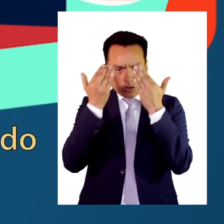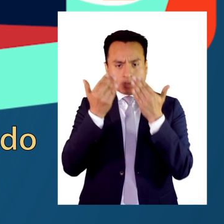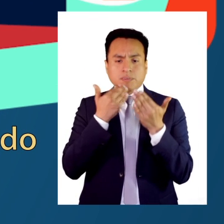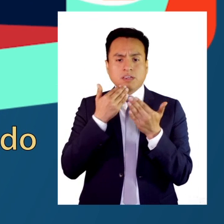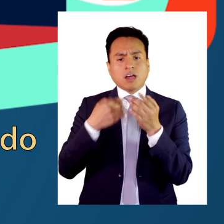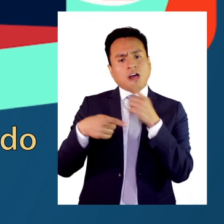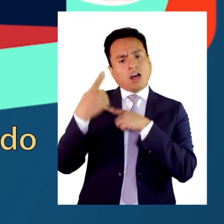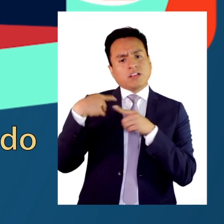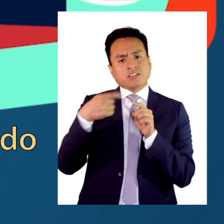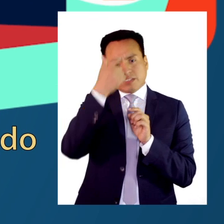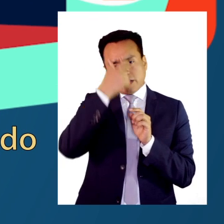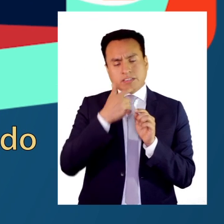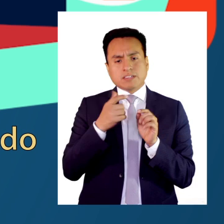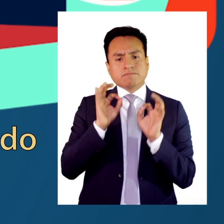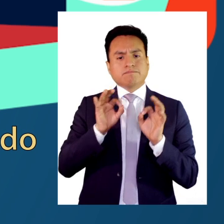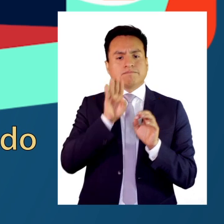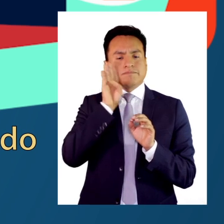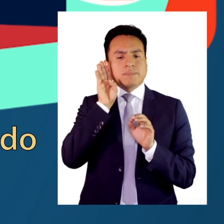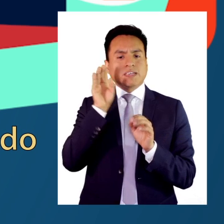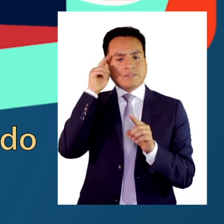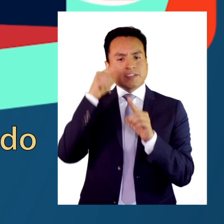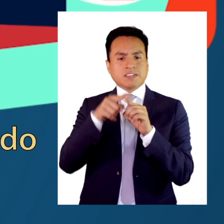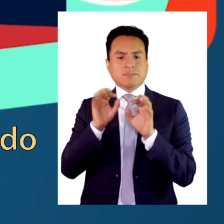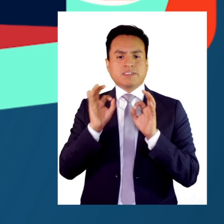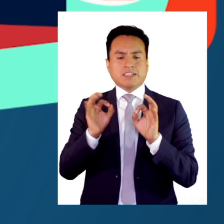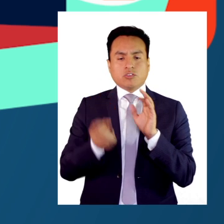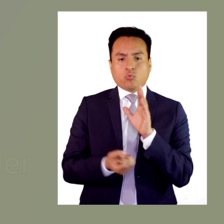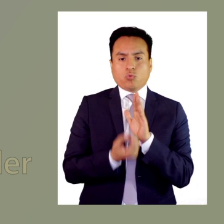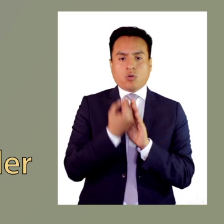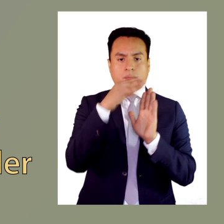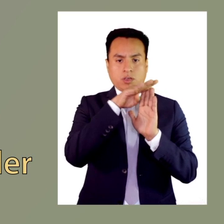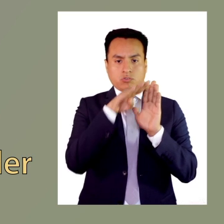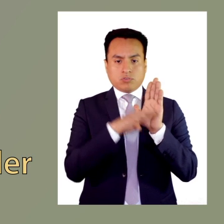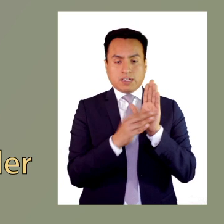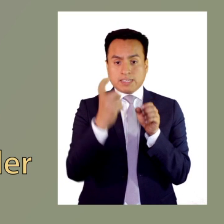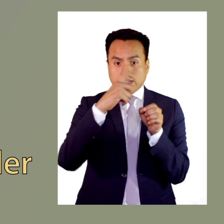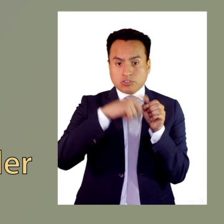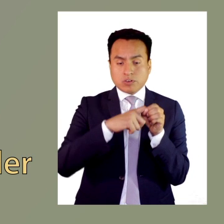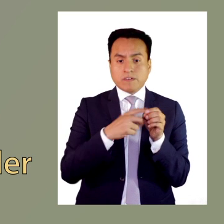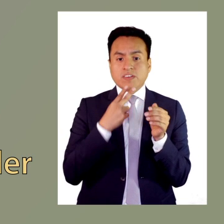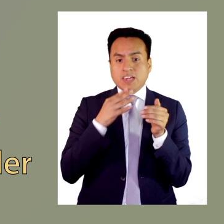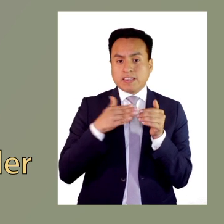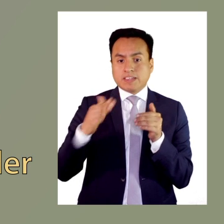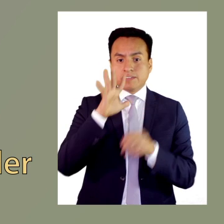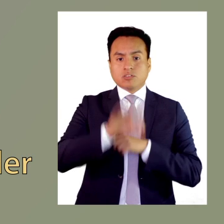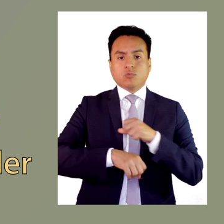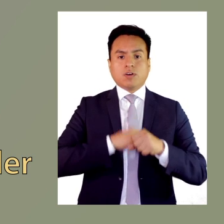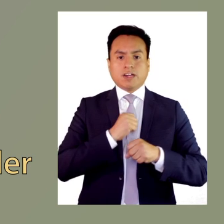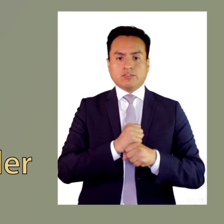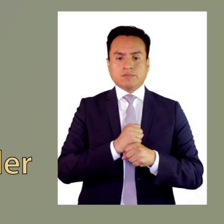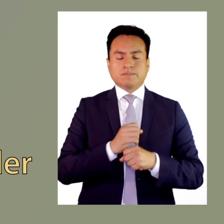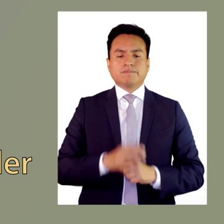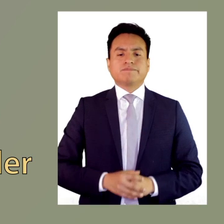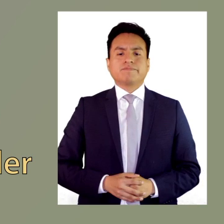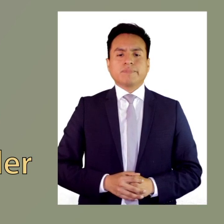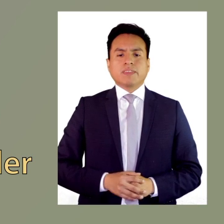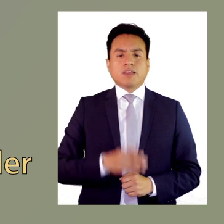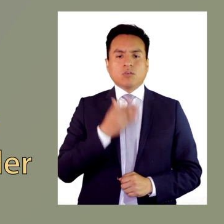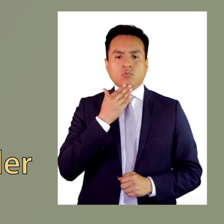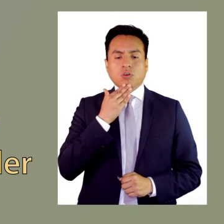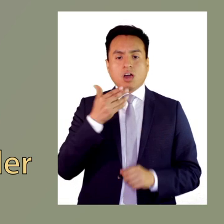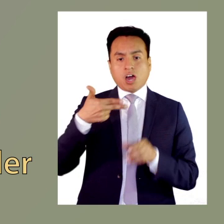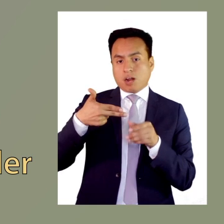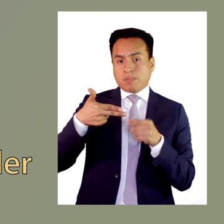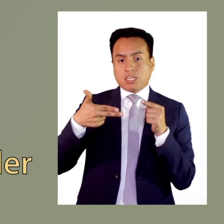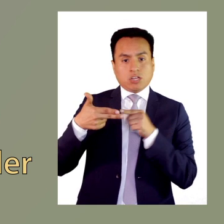un certificado de antecedentes para fines especiales el nuevo padrón de acreditación estará vigente por 5 años aún